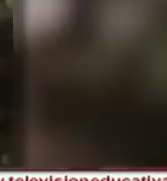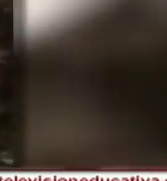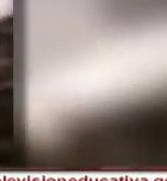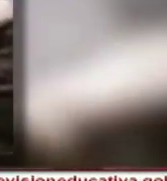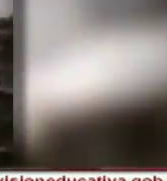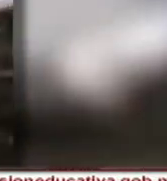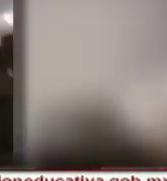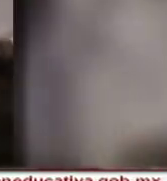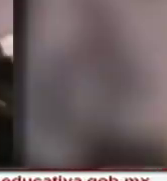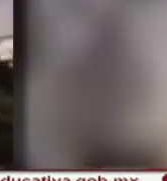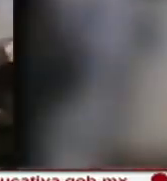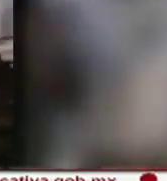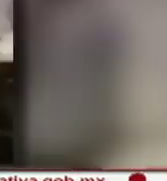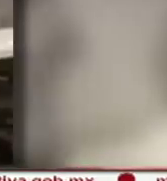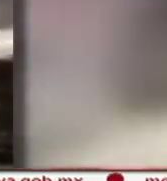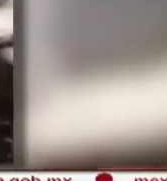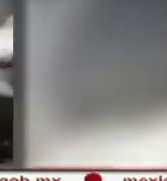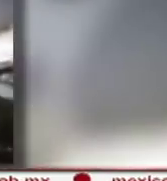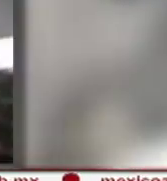Cayó el helicóptero.